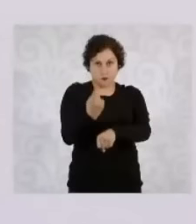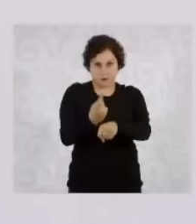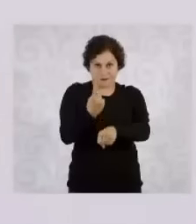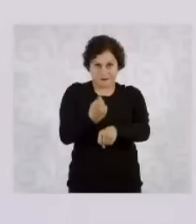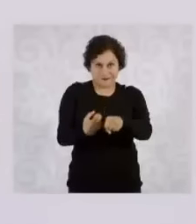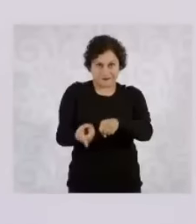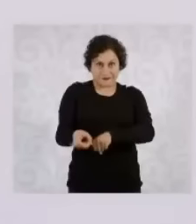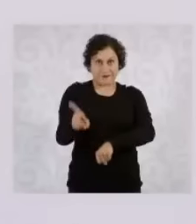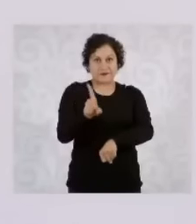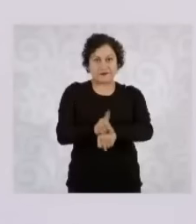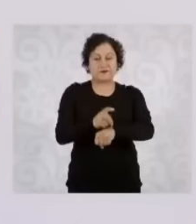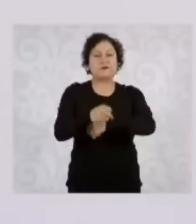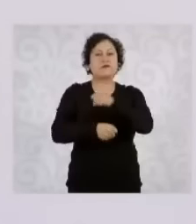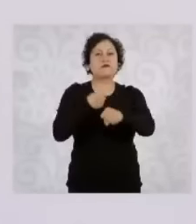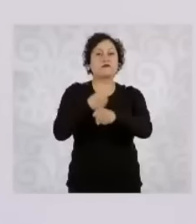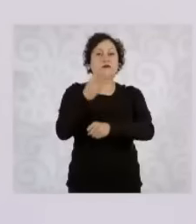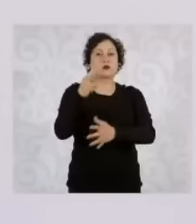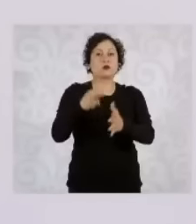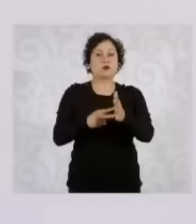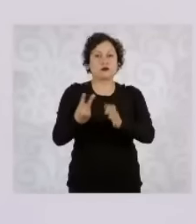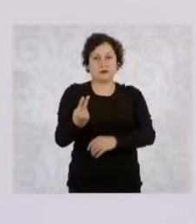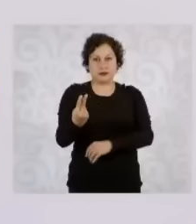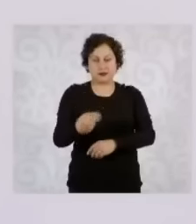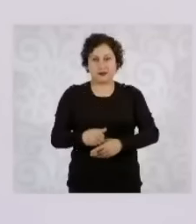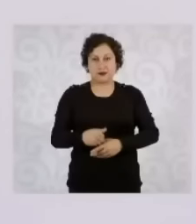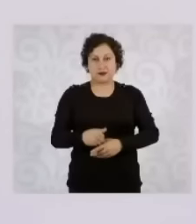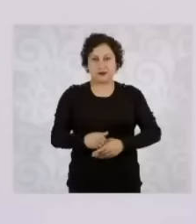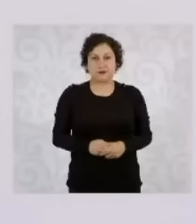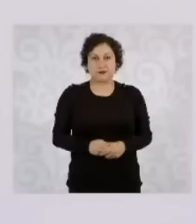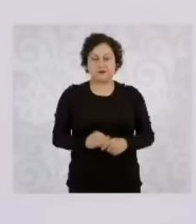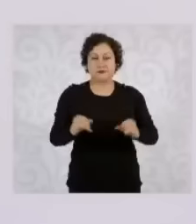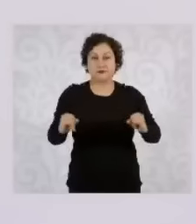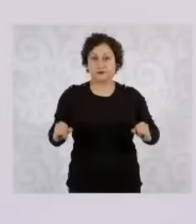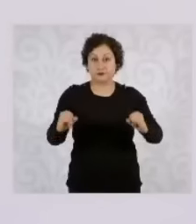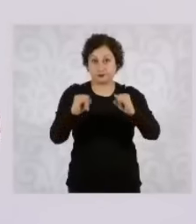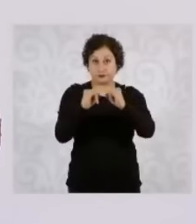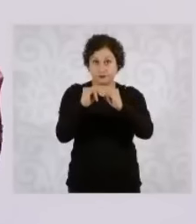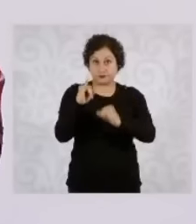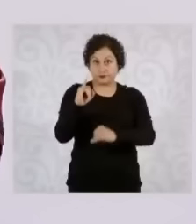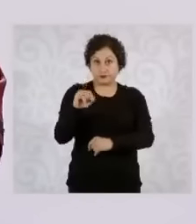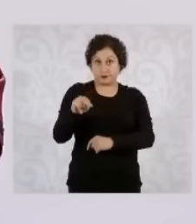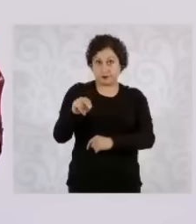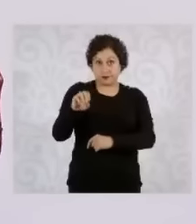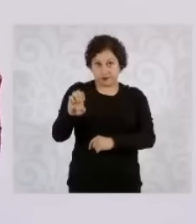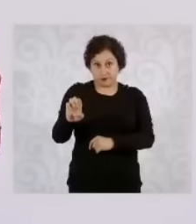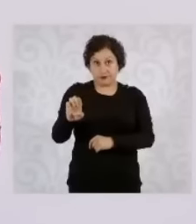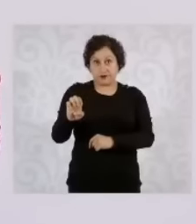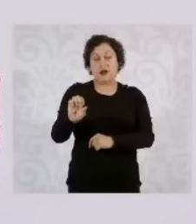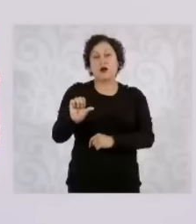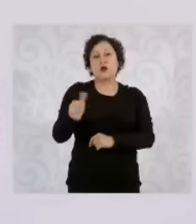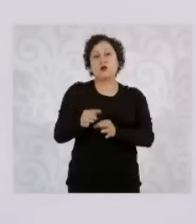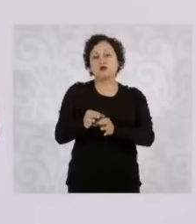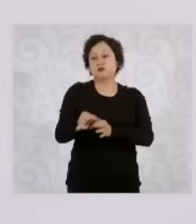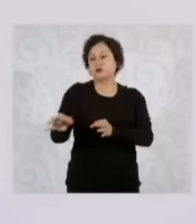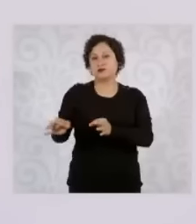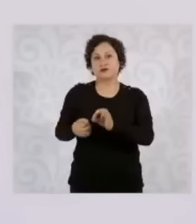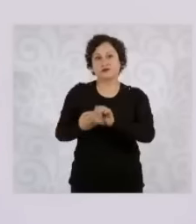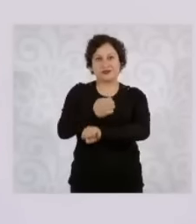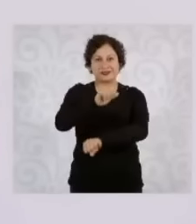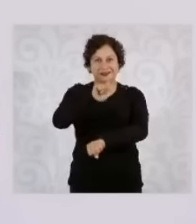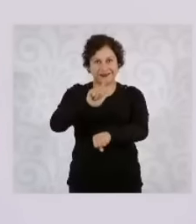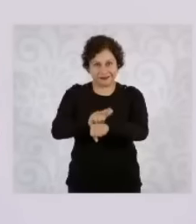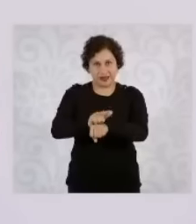selecciona a su comité eh técnico que selecciona a los aspirantes cada uno de estos comités podrá tener hasta